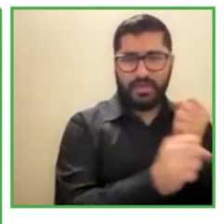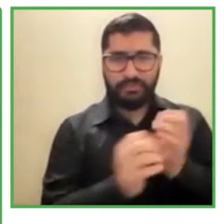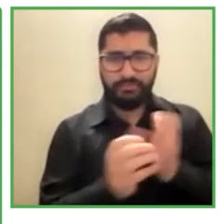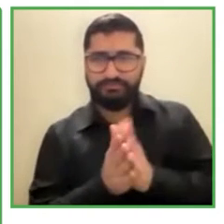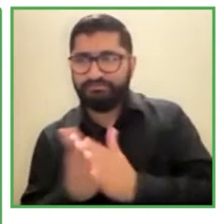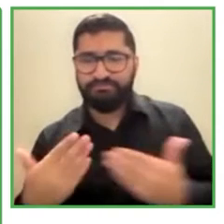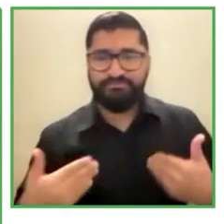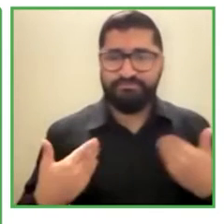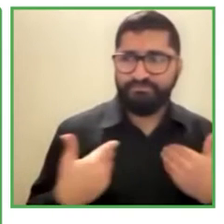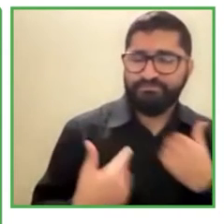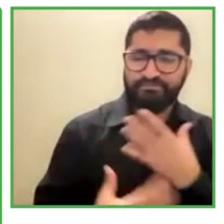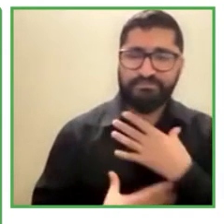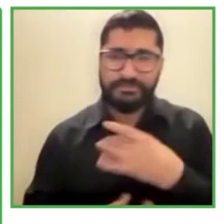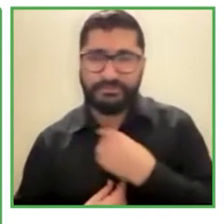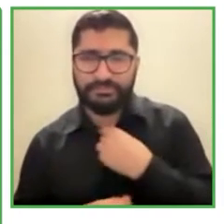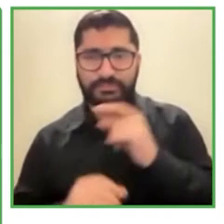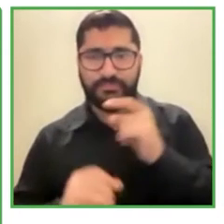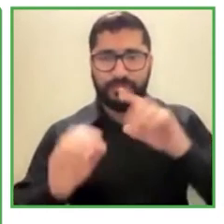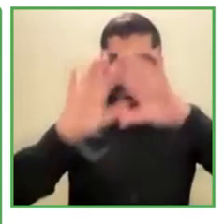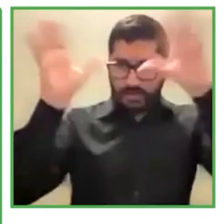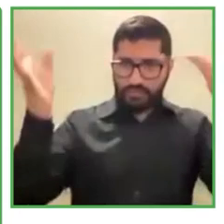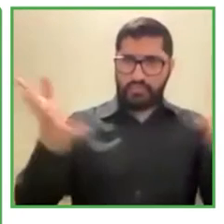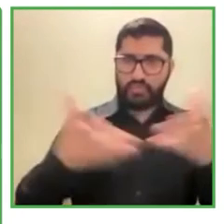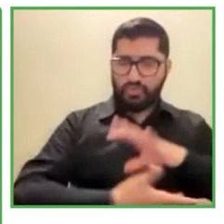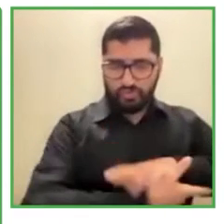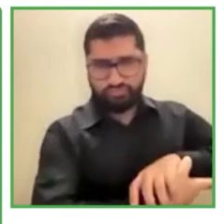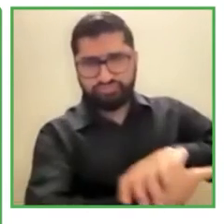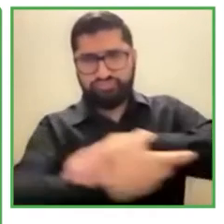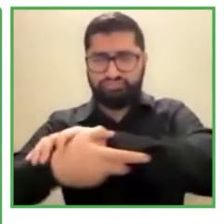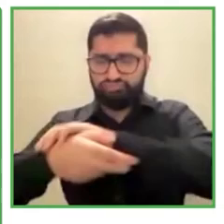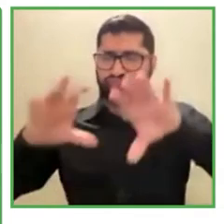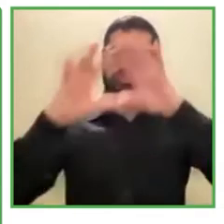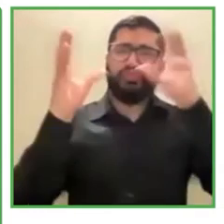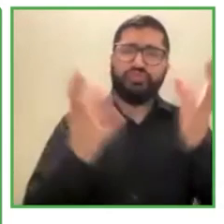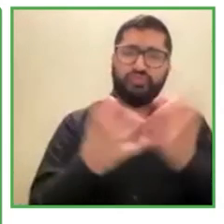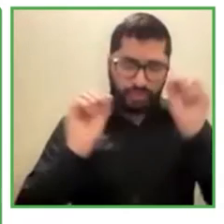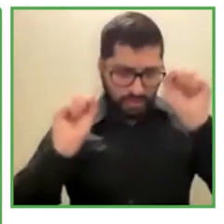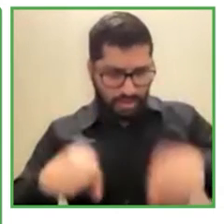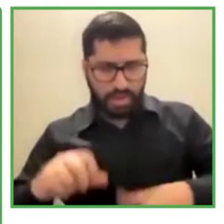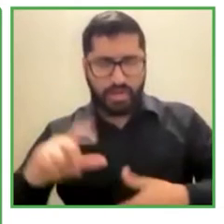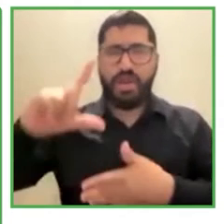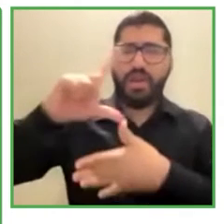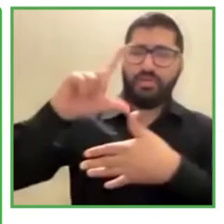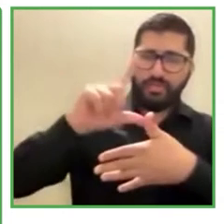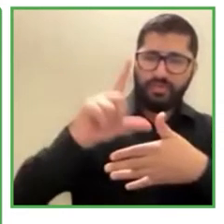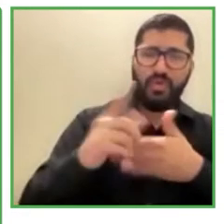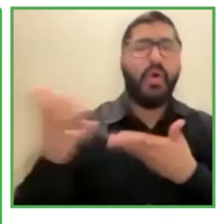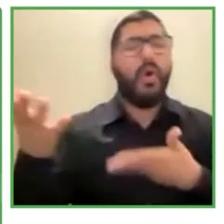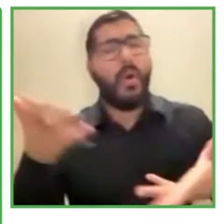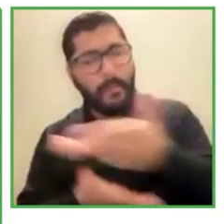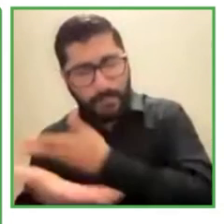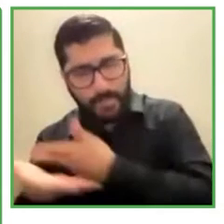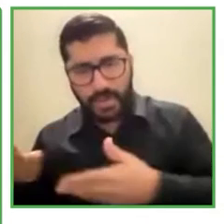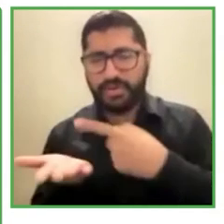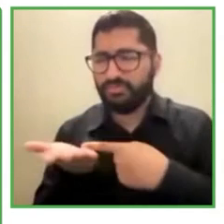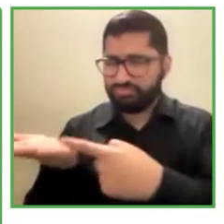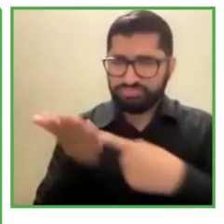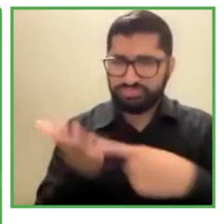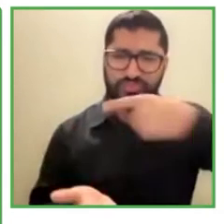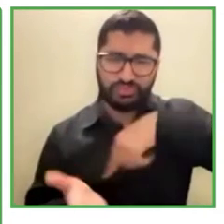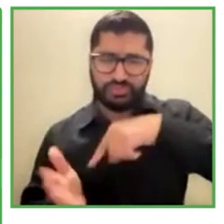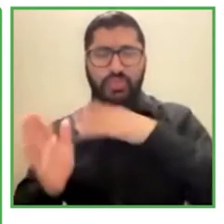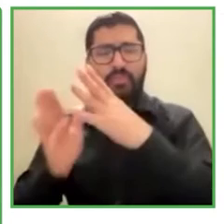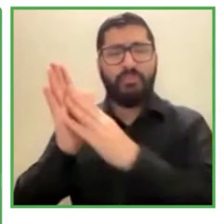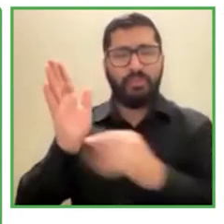asociaciones en todo el mundo y trabajar con países en América Latina para compartir nuestro modelo, porque de hecho es parte de un programa de transferencia